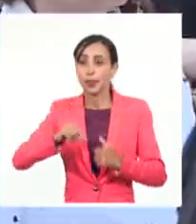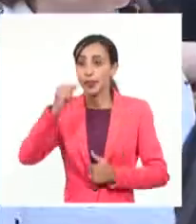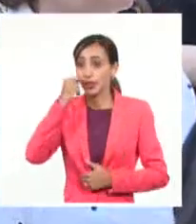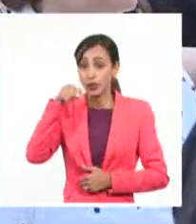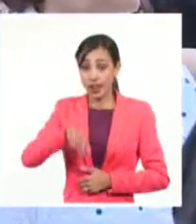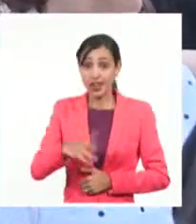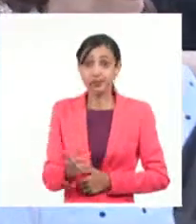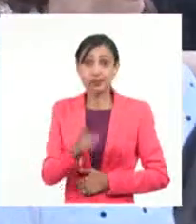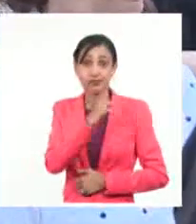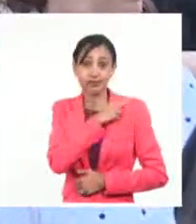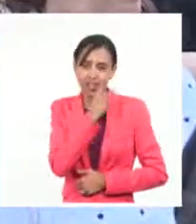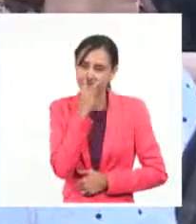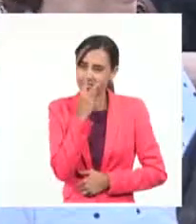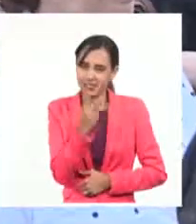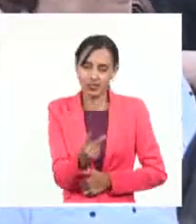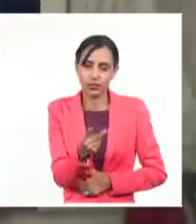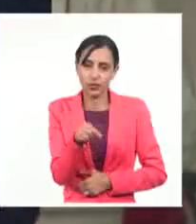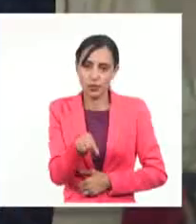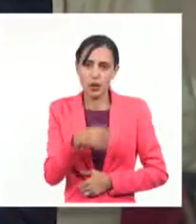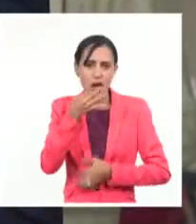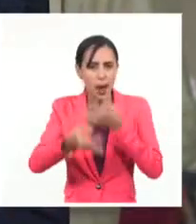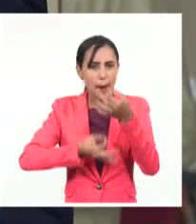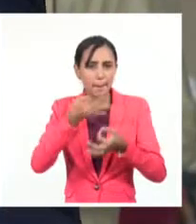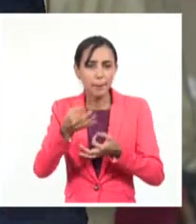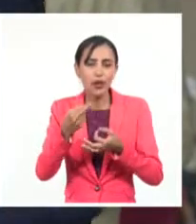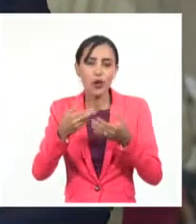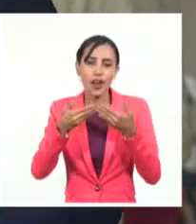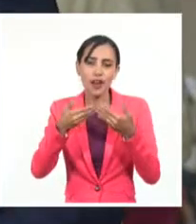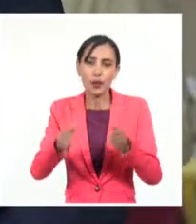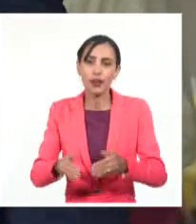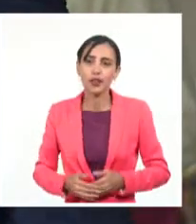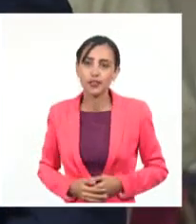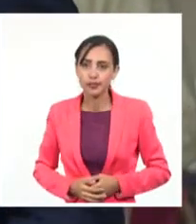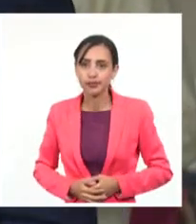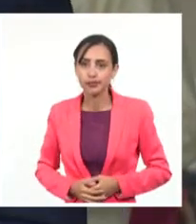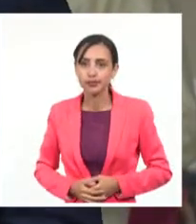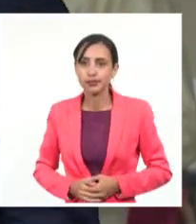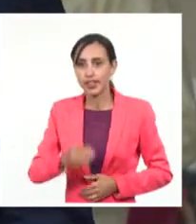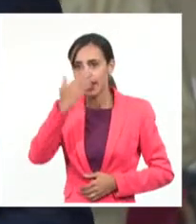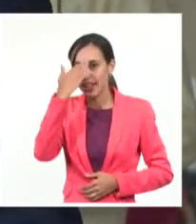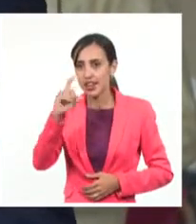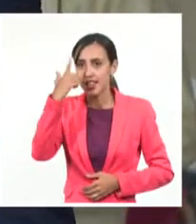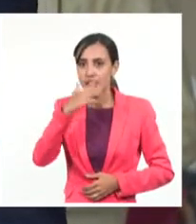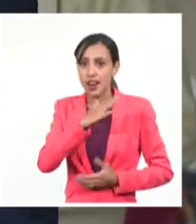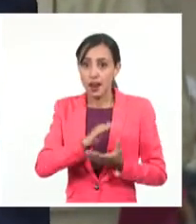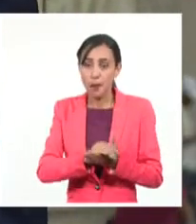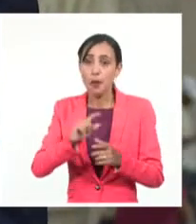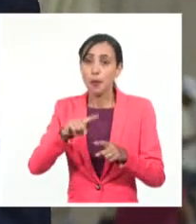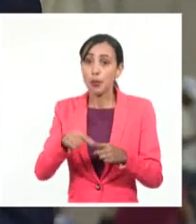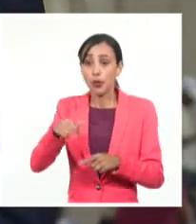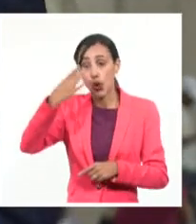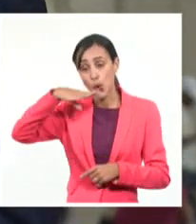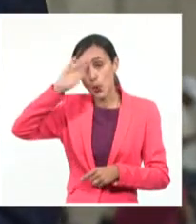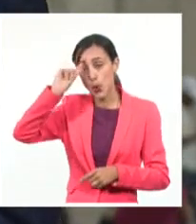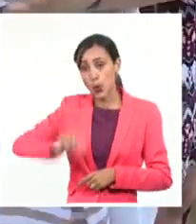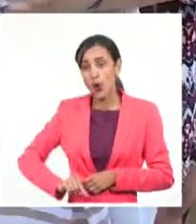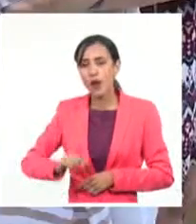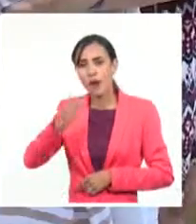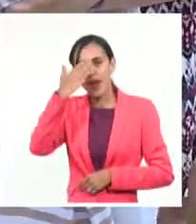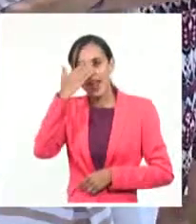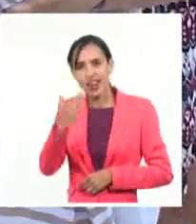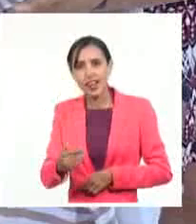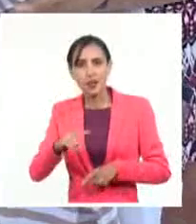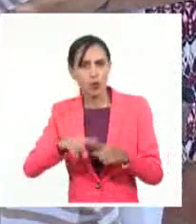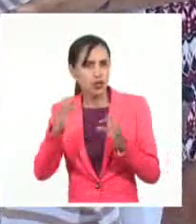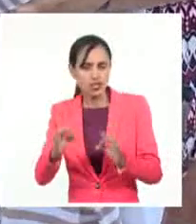a su cargo las palabras inaugurales gracias por haber sido cubano Gracias por no renunciar a